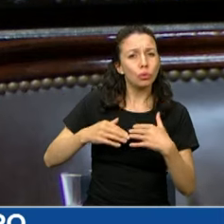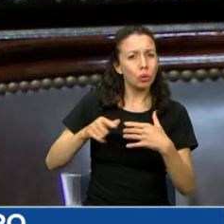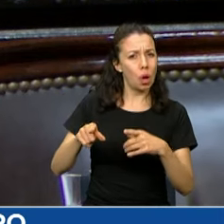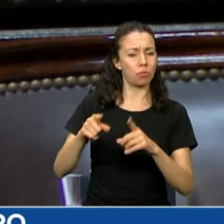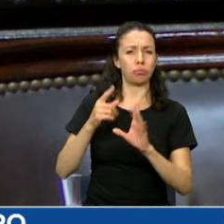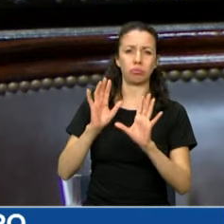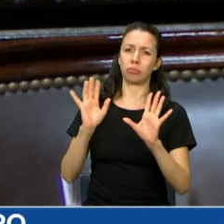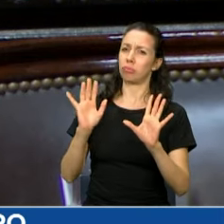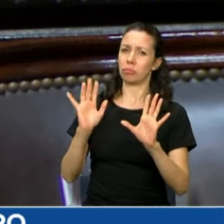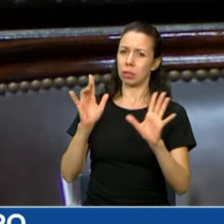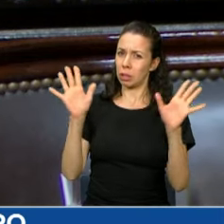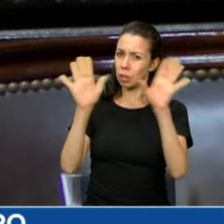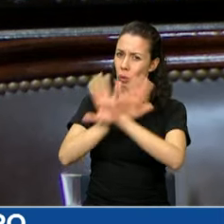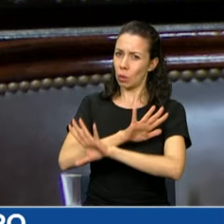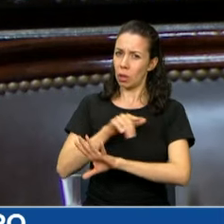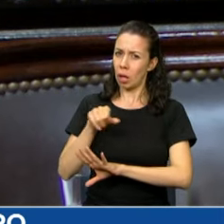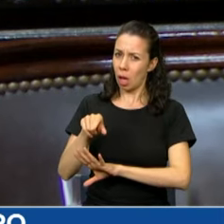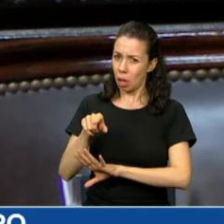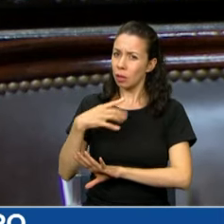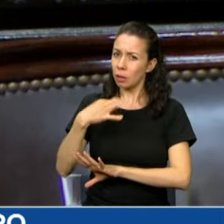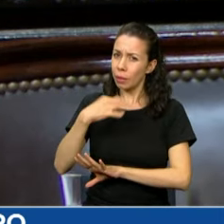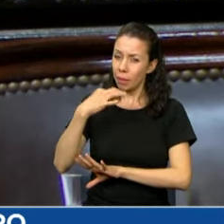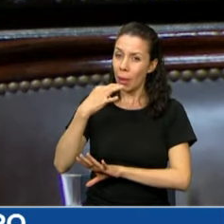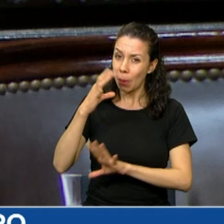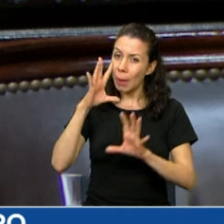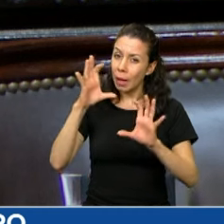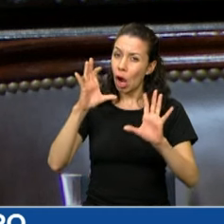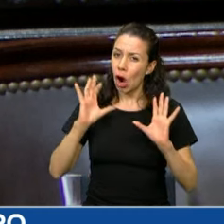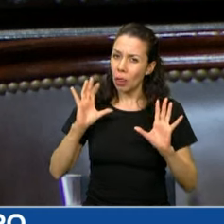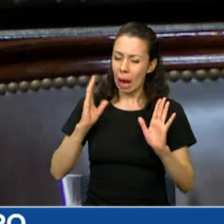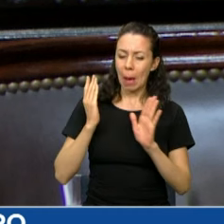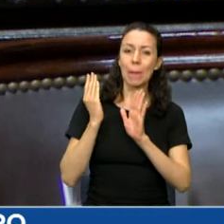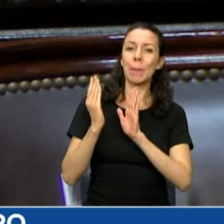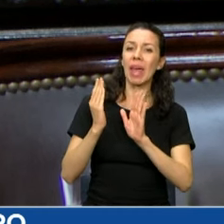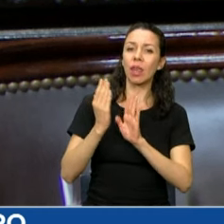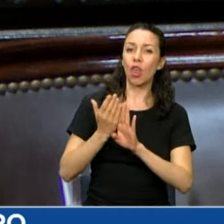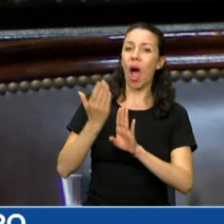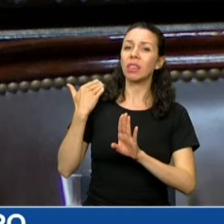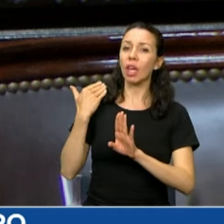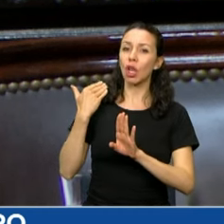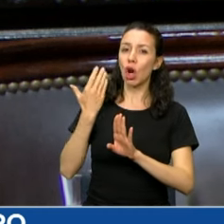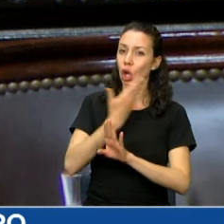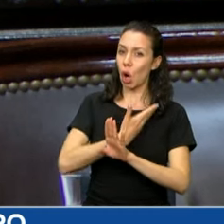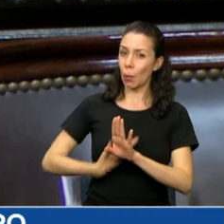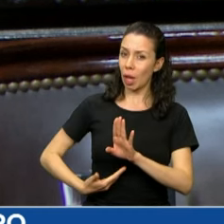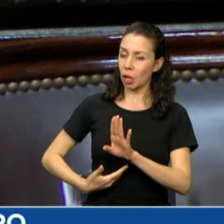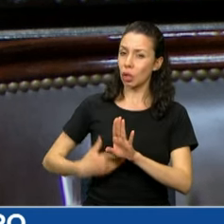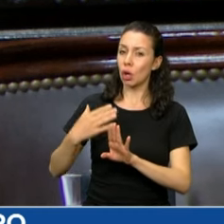infraestructura cuando deberían recordar que en el periodo anterior de gobierno